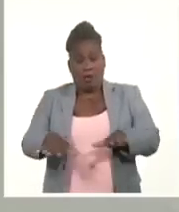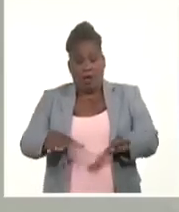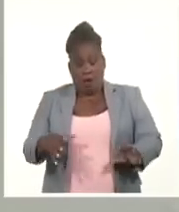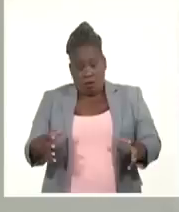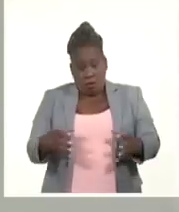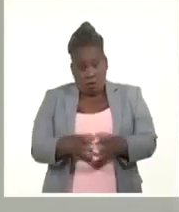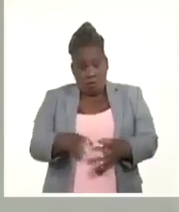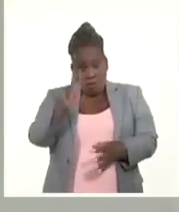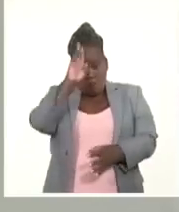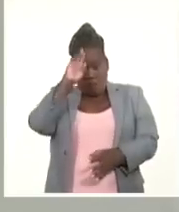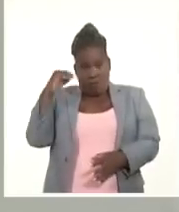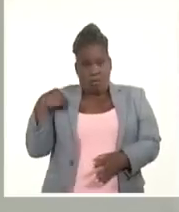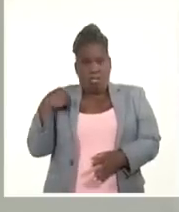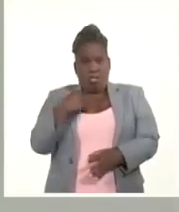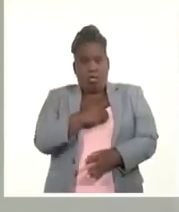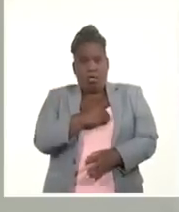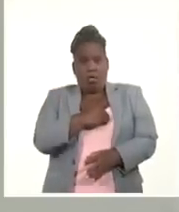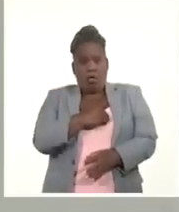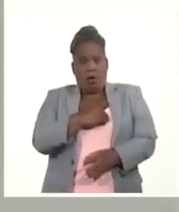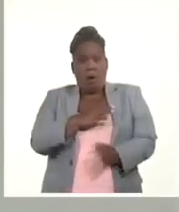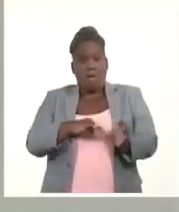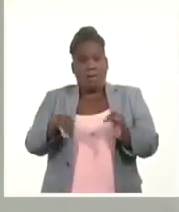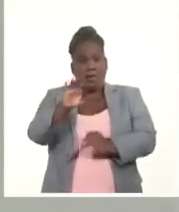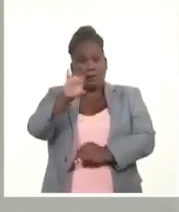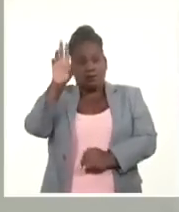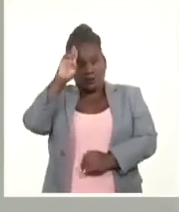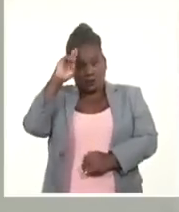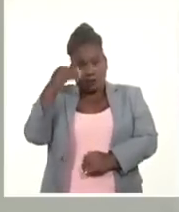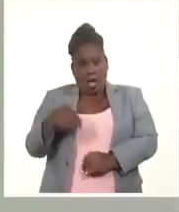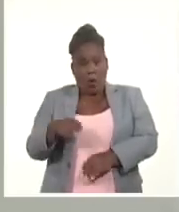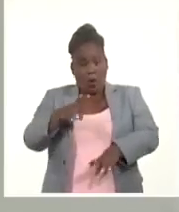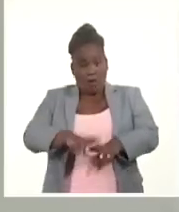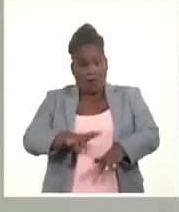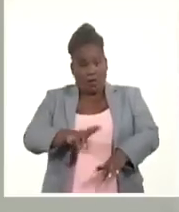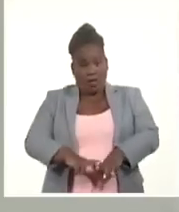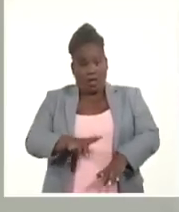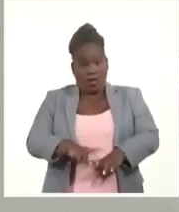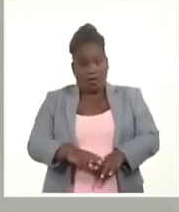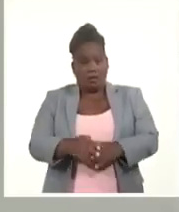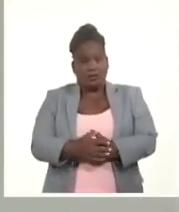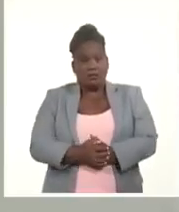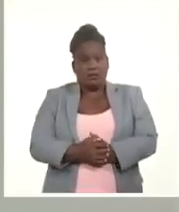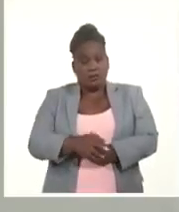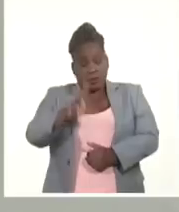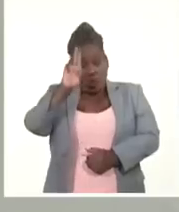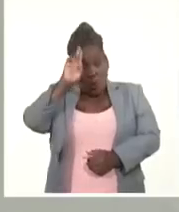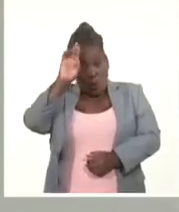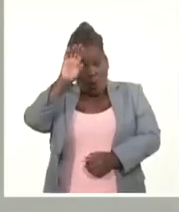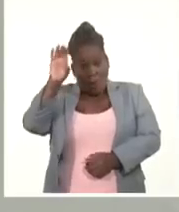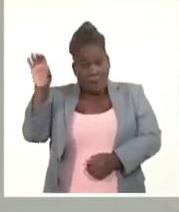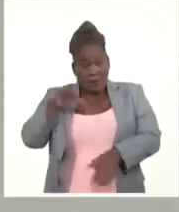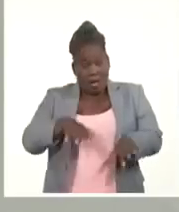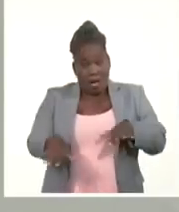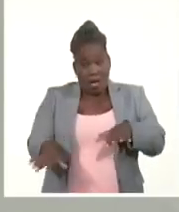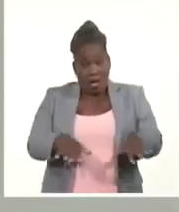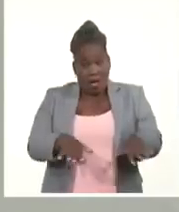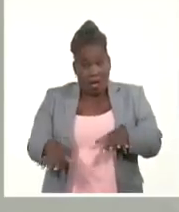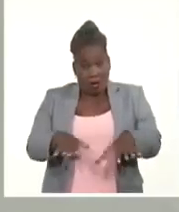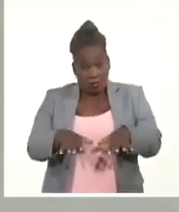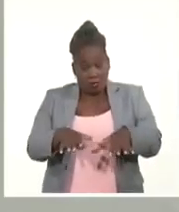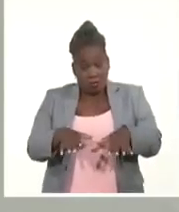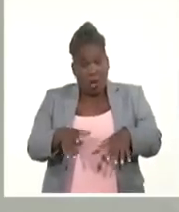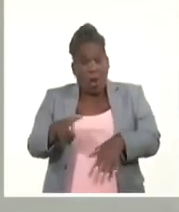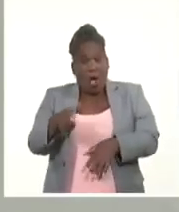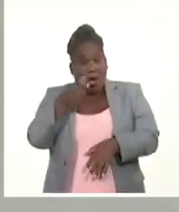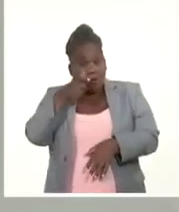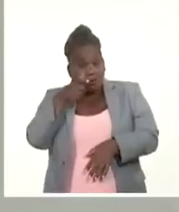médico de nuestro ministerio, de la ciudad de La Habana, los hospitales activados, su cuerpo de guardia,